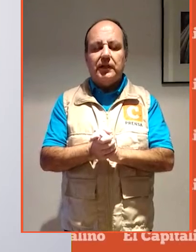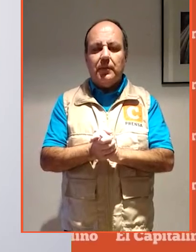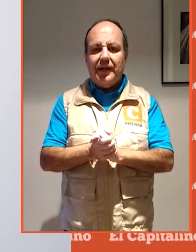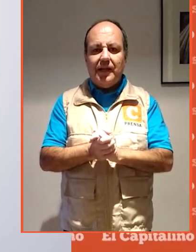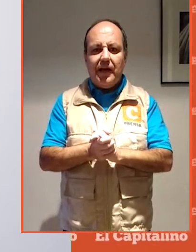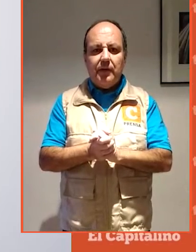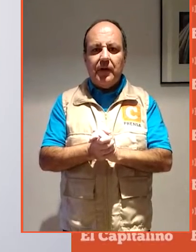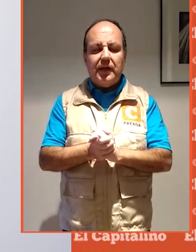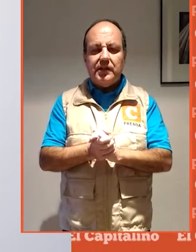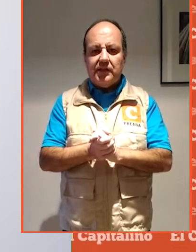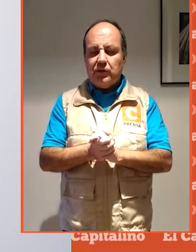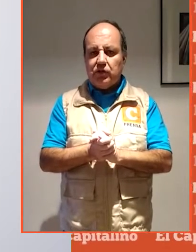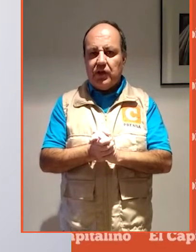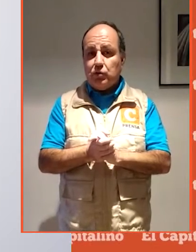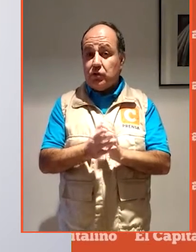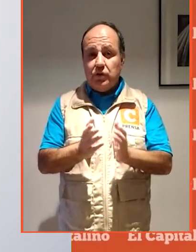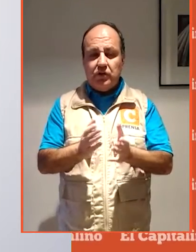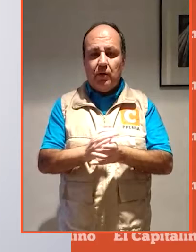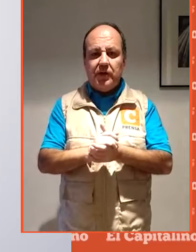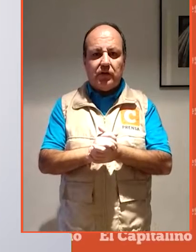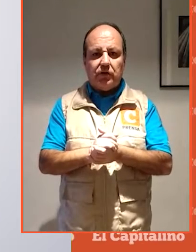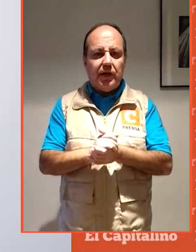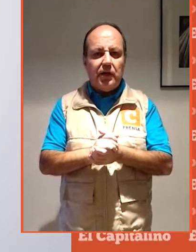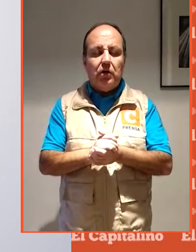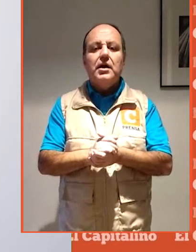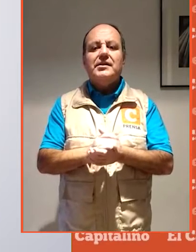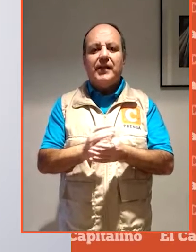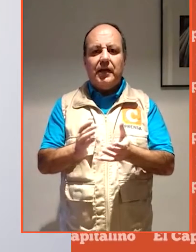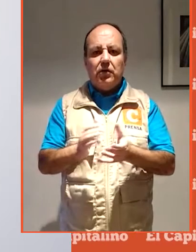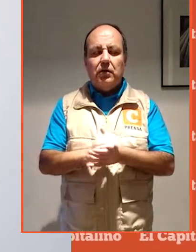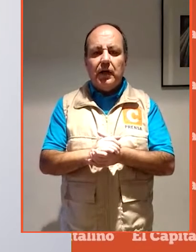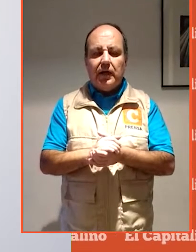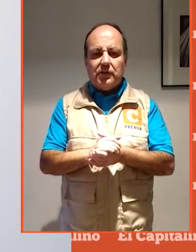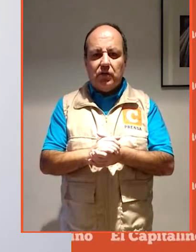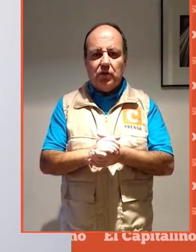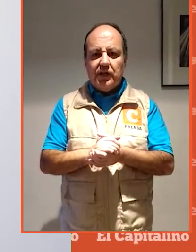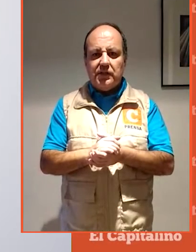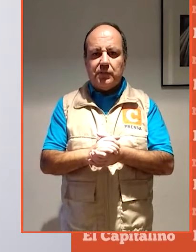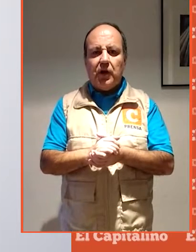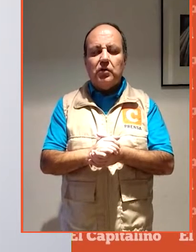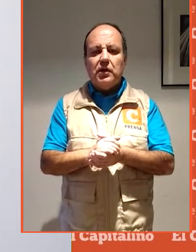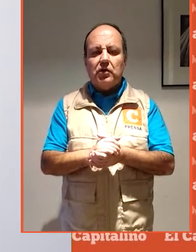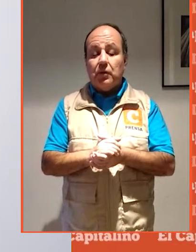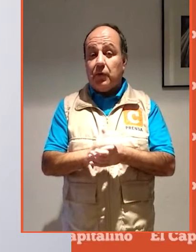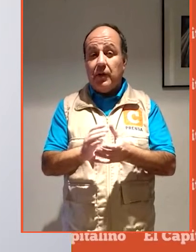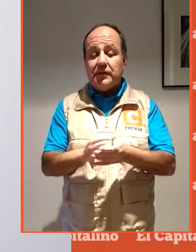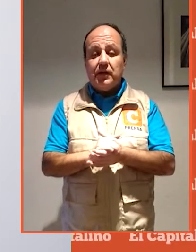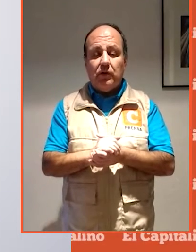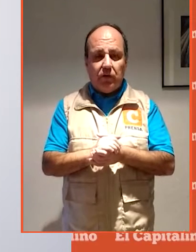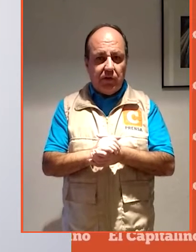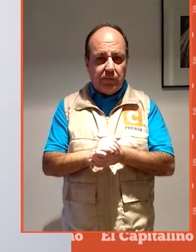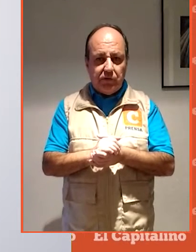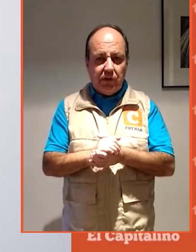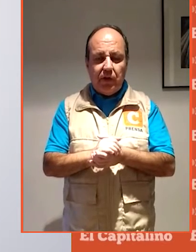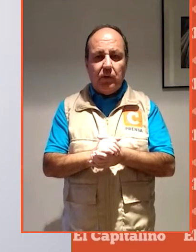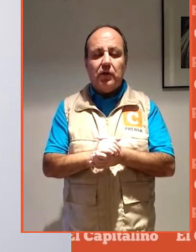Iniciamos con el tema de la Liga MX y la situación de Cruz Azul y su nuevo director técnico. Se cayó el caso de Hugo Sánchez por algunos problemas en